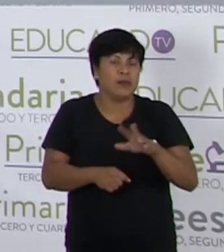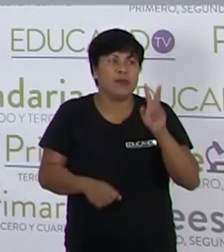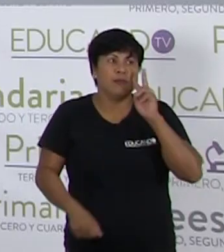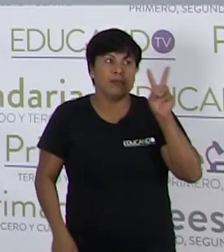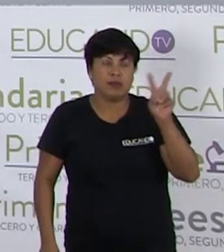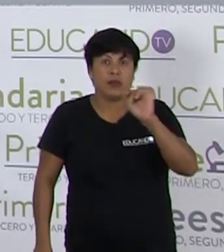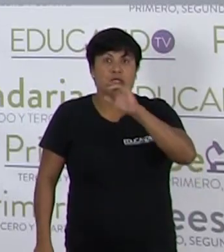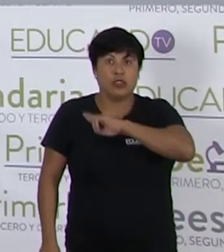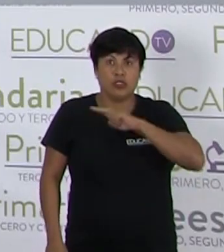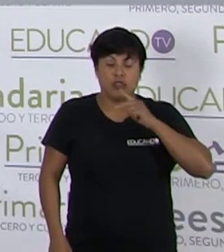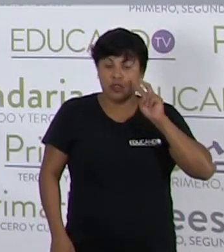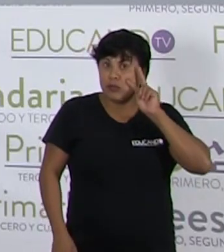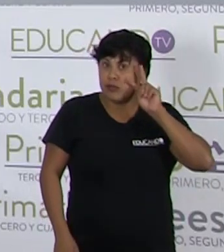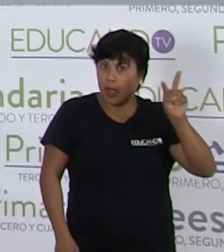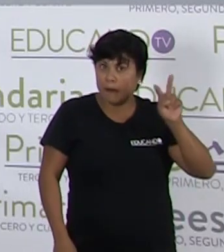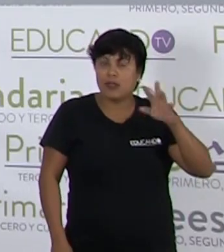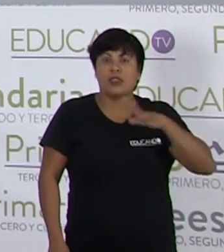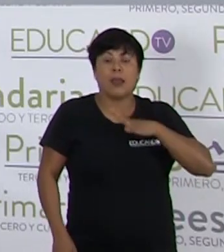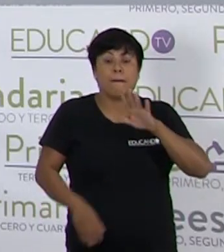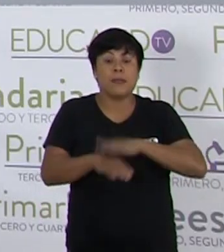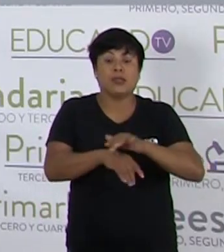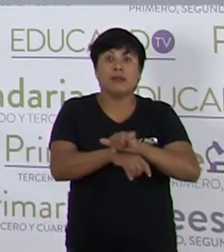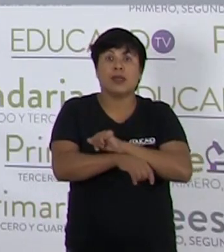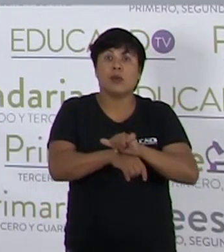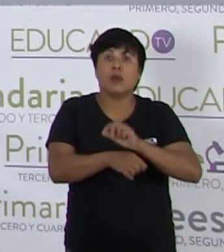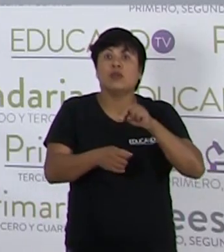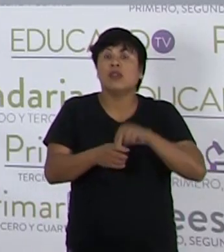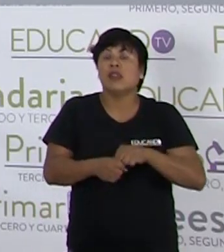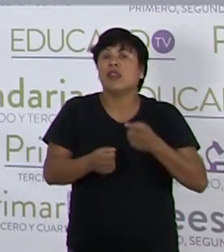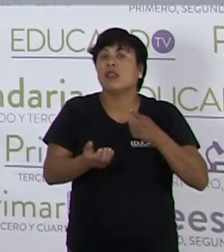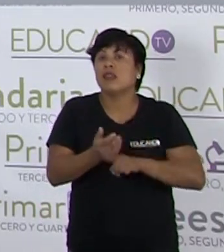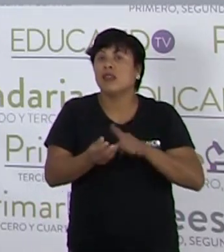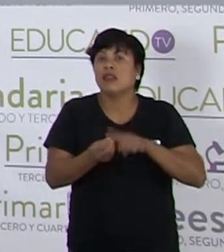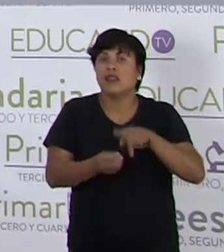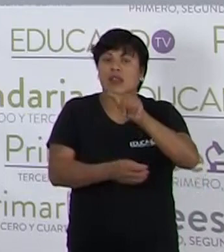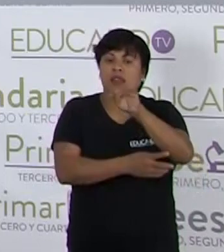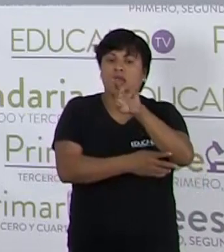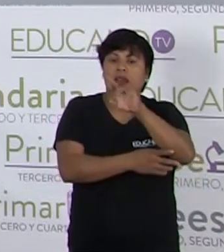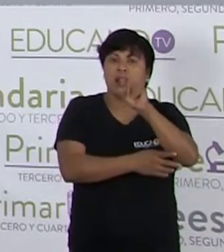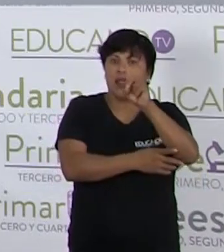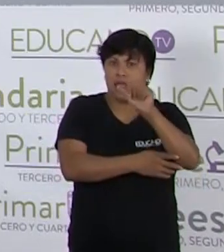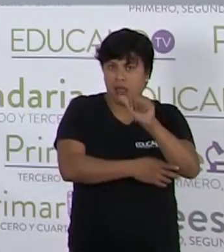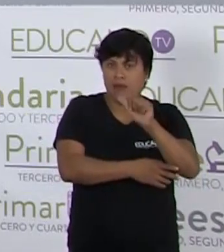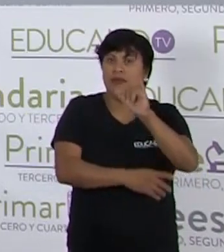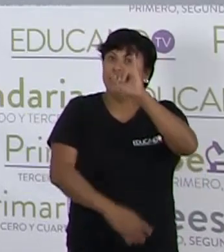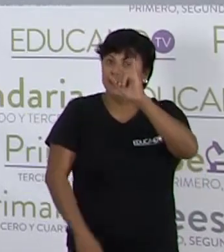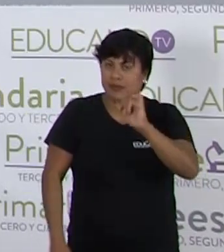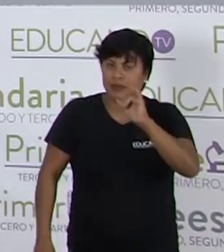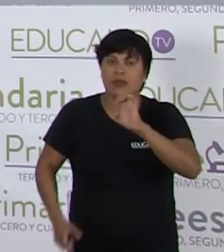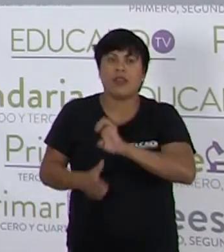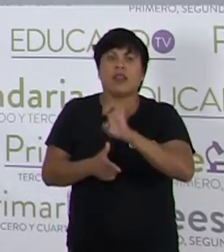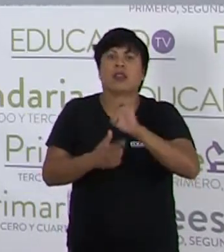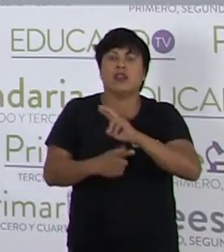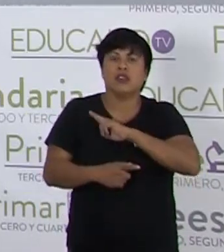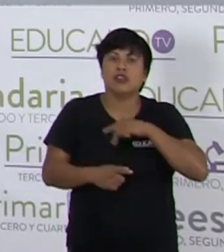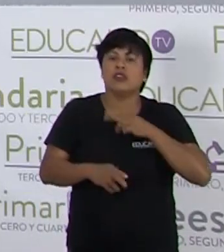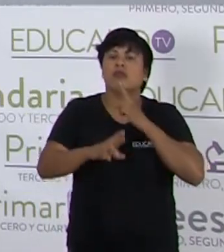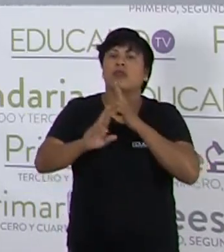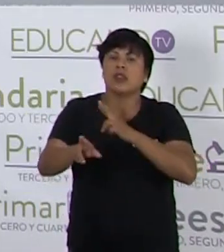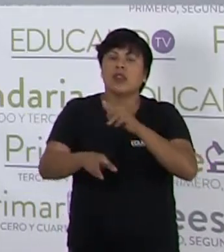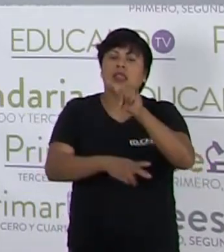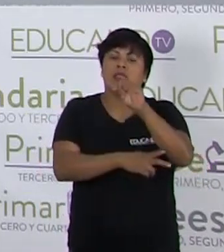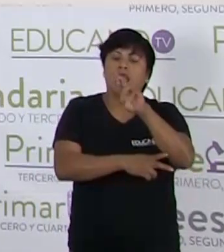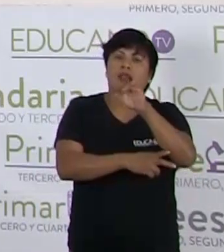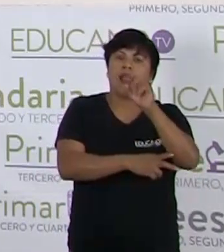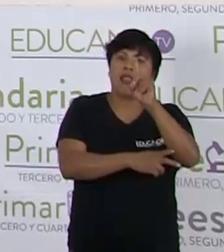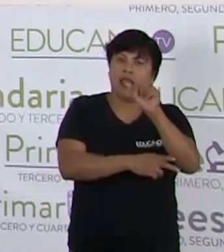Si comparamos, habría más automóviles en Terralda, ¿sí? Entonces contestamos nuestra